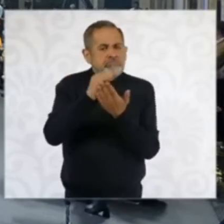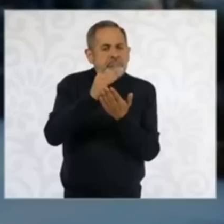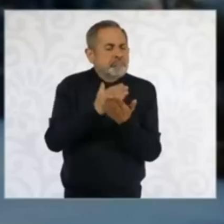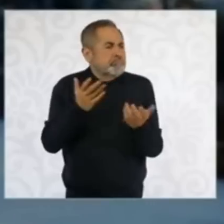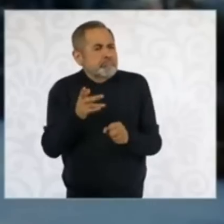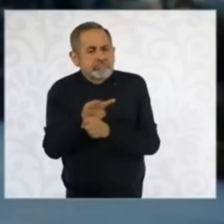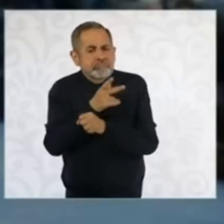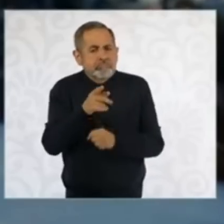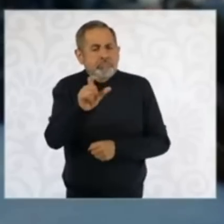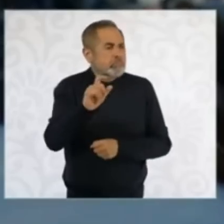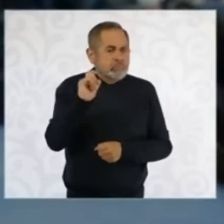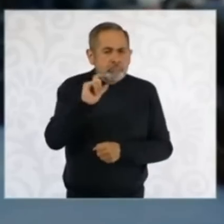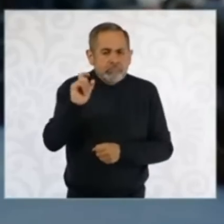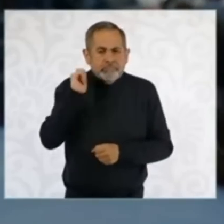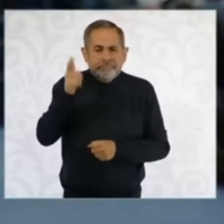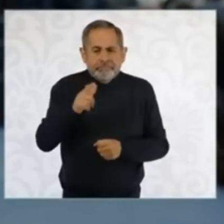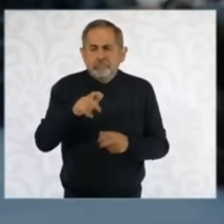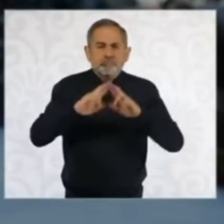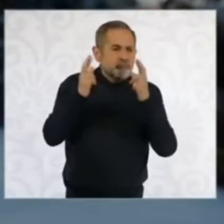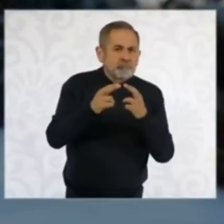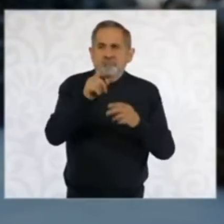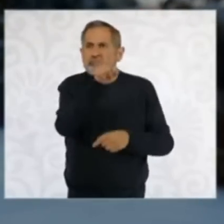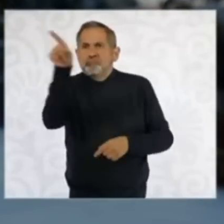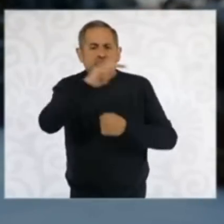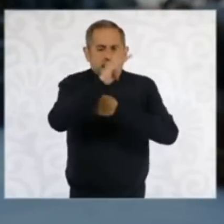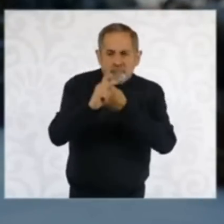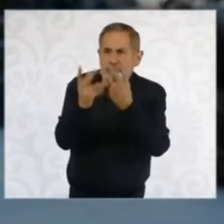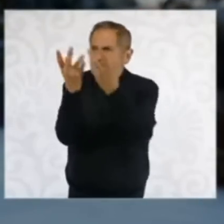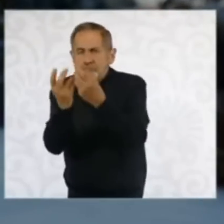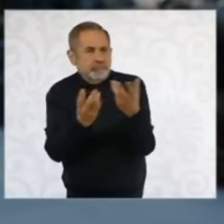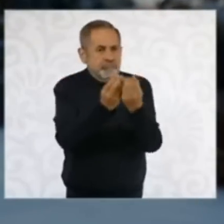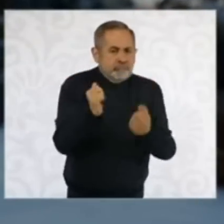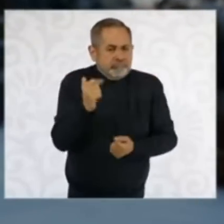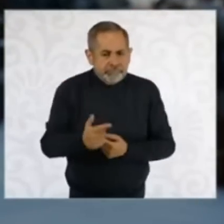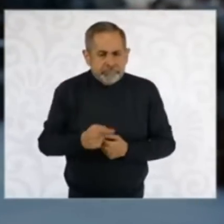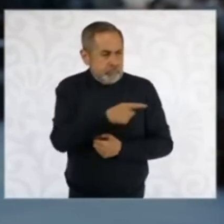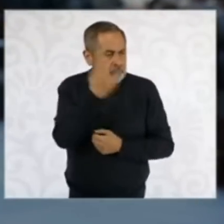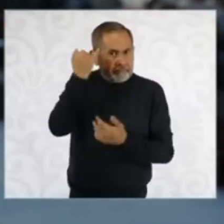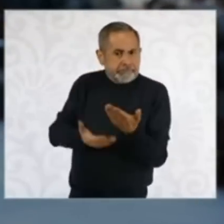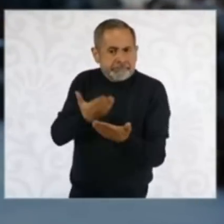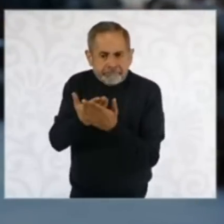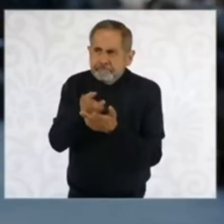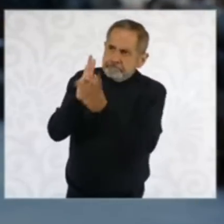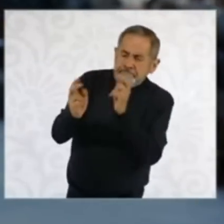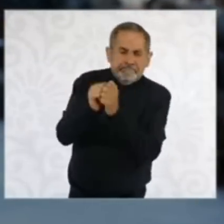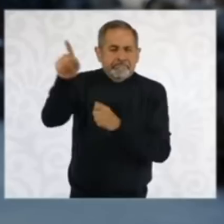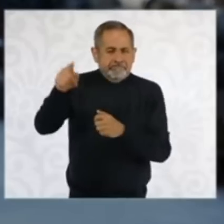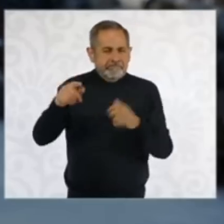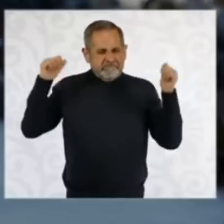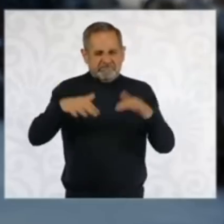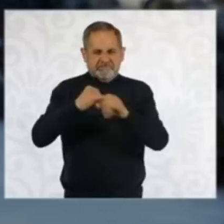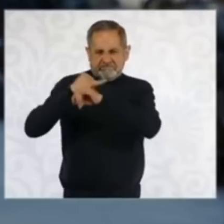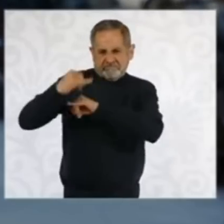tiene contempladas algunas reuniones bilaterales, actividades en concreto, propuestas que vaya a llevar a este